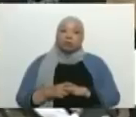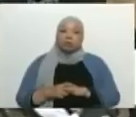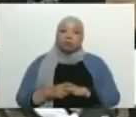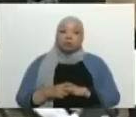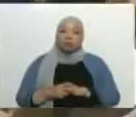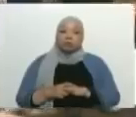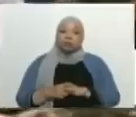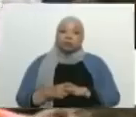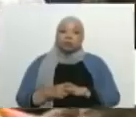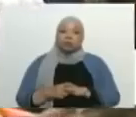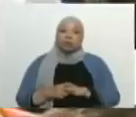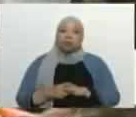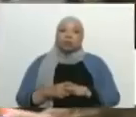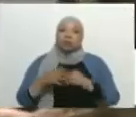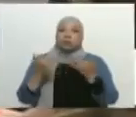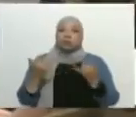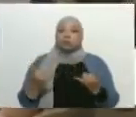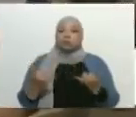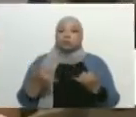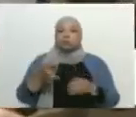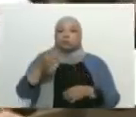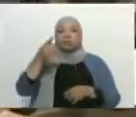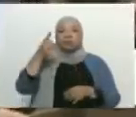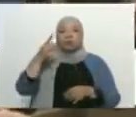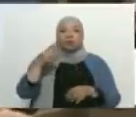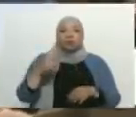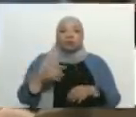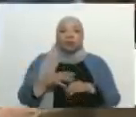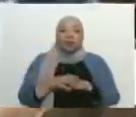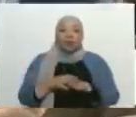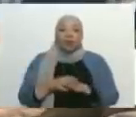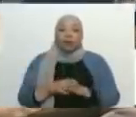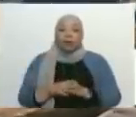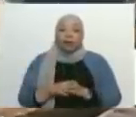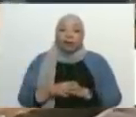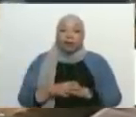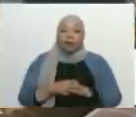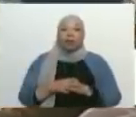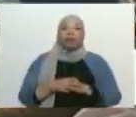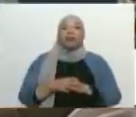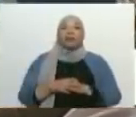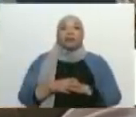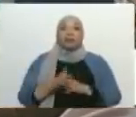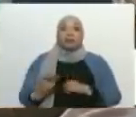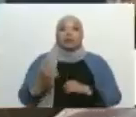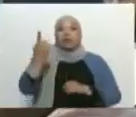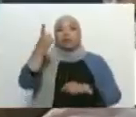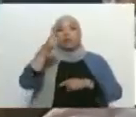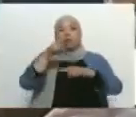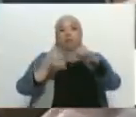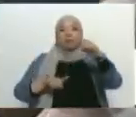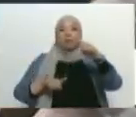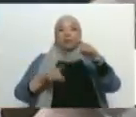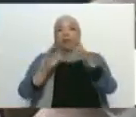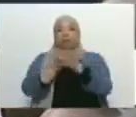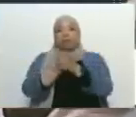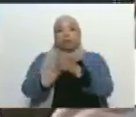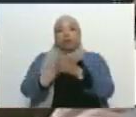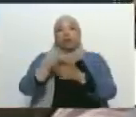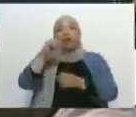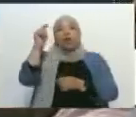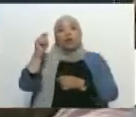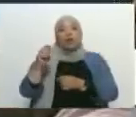Buenas, ya son la 1:30 y creo, colegas diputados